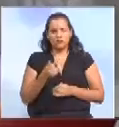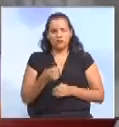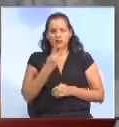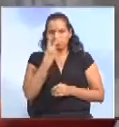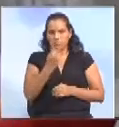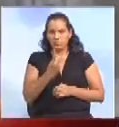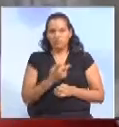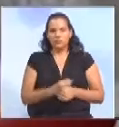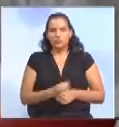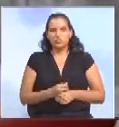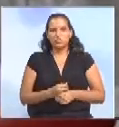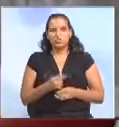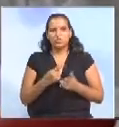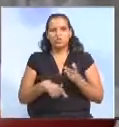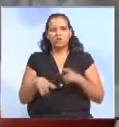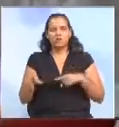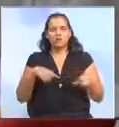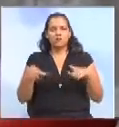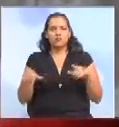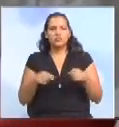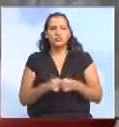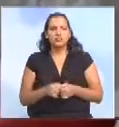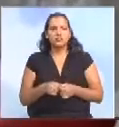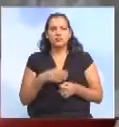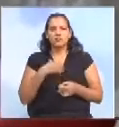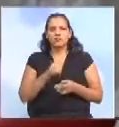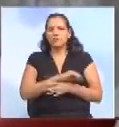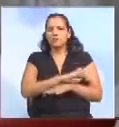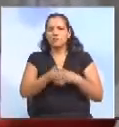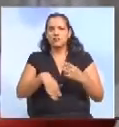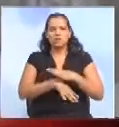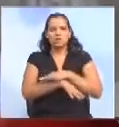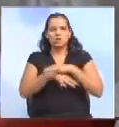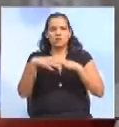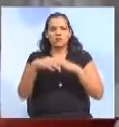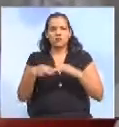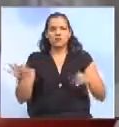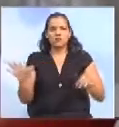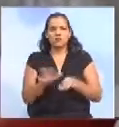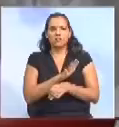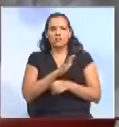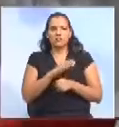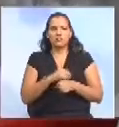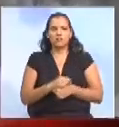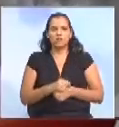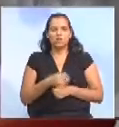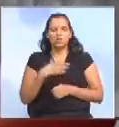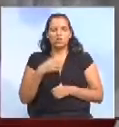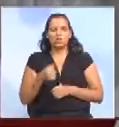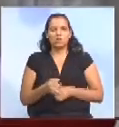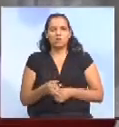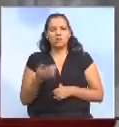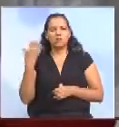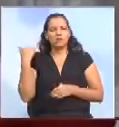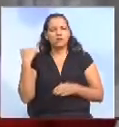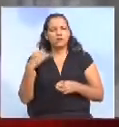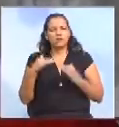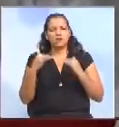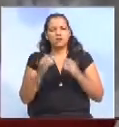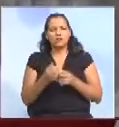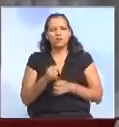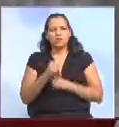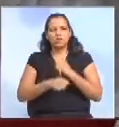cuenta, usted ha palpado la realidad de este sector. Está todo el sistema de alcantarillado, está colapsado. Estamos regresando a la